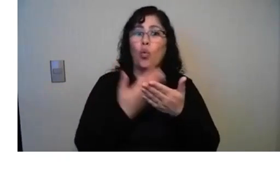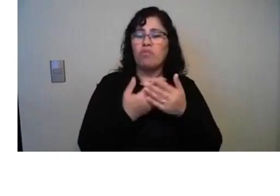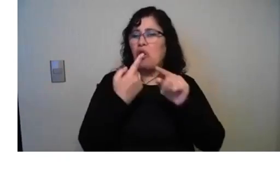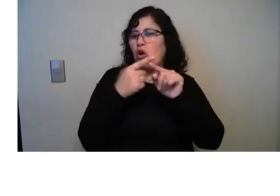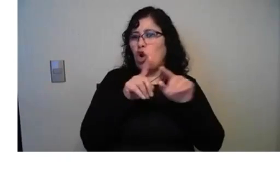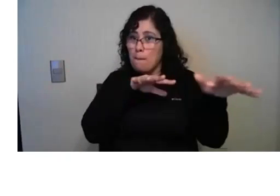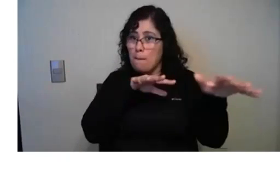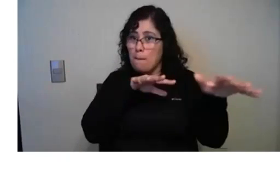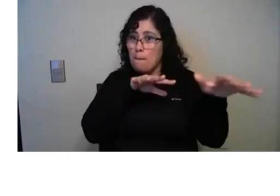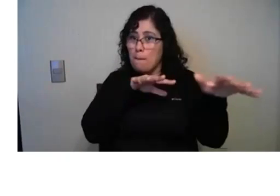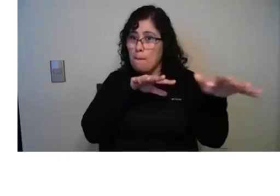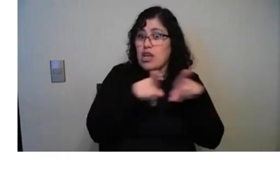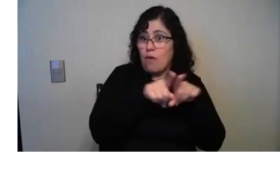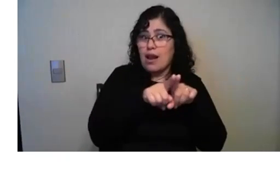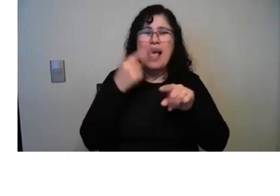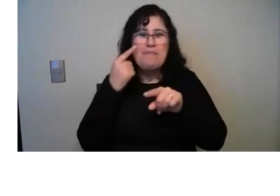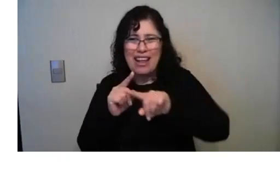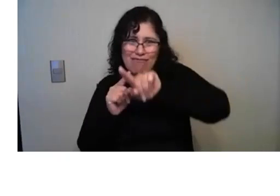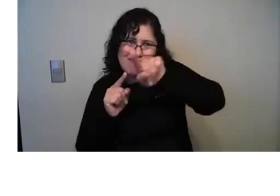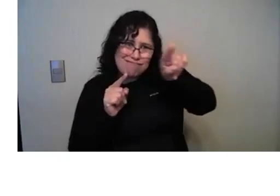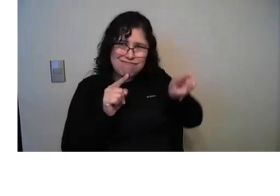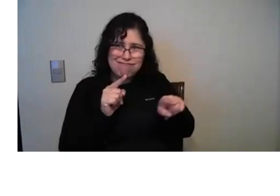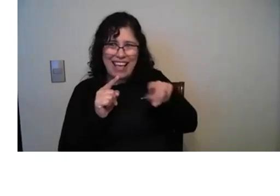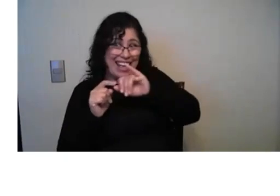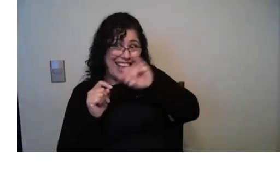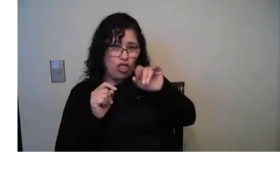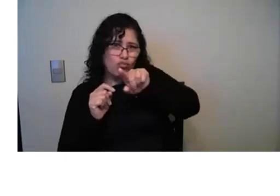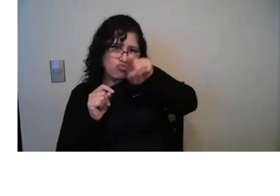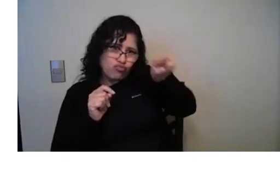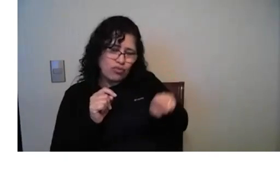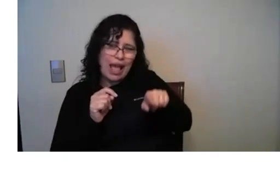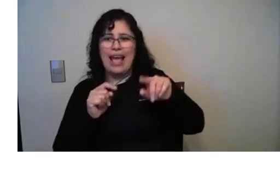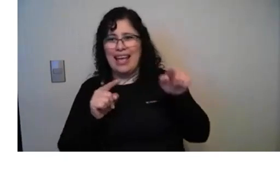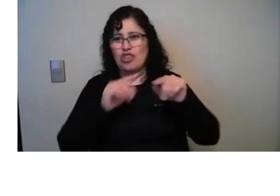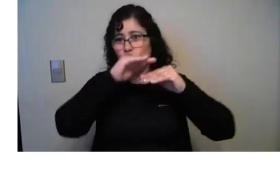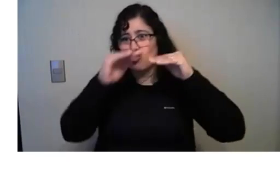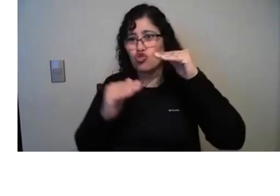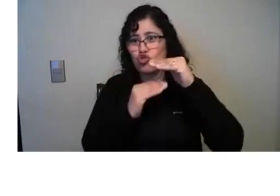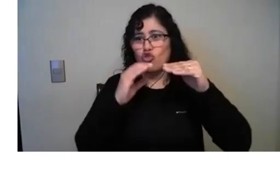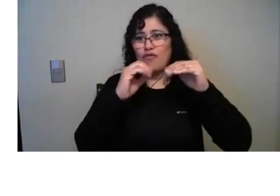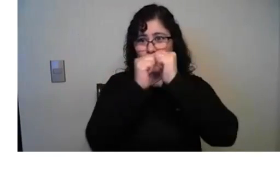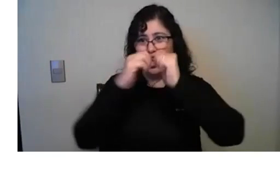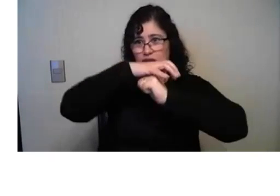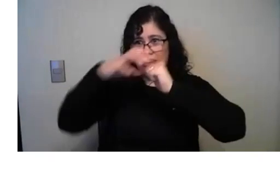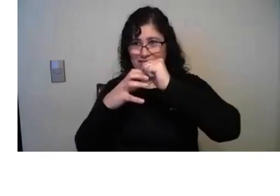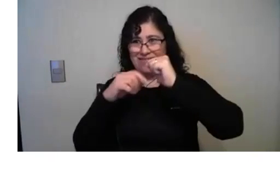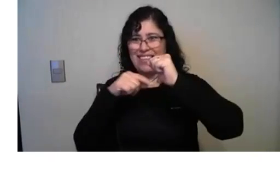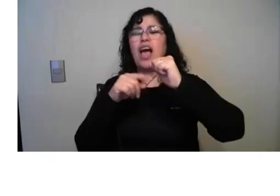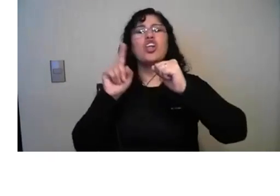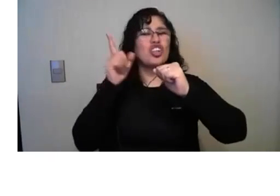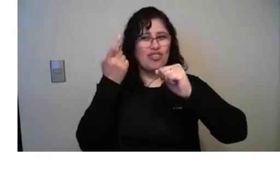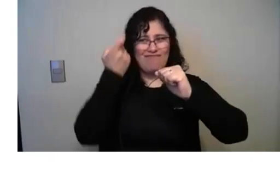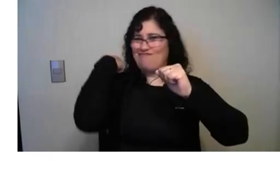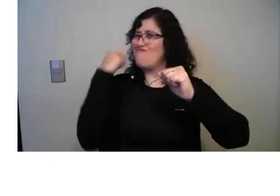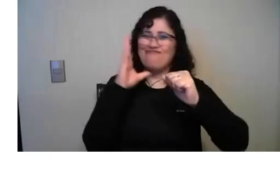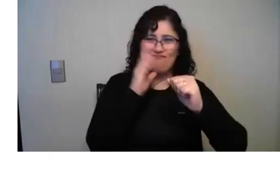motor, pero es subcortical en origen, será inconsciente. ¿Ya? Si viene de la